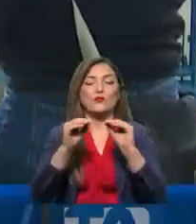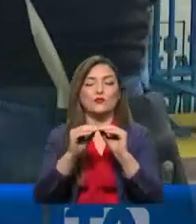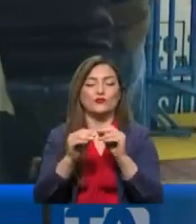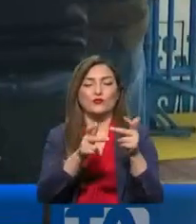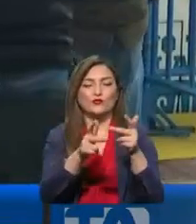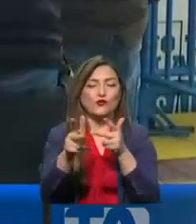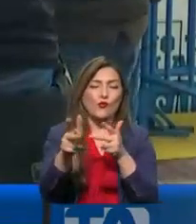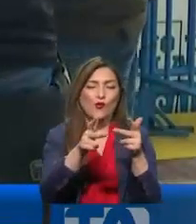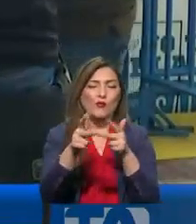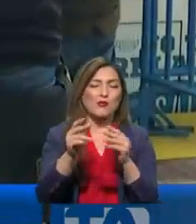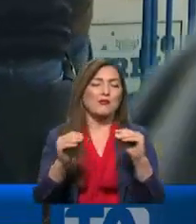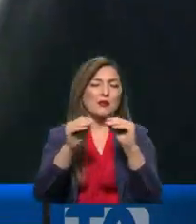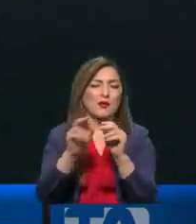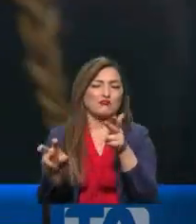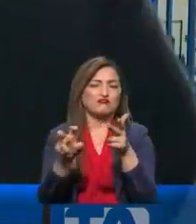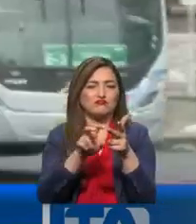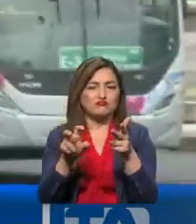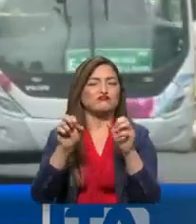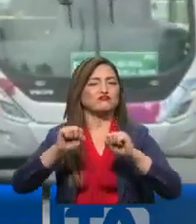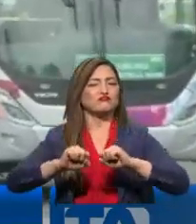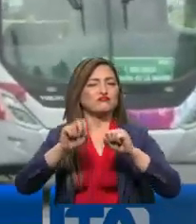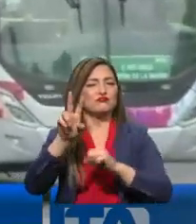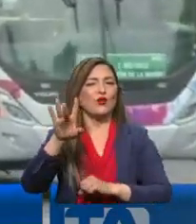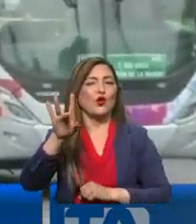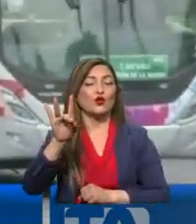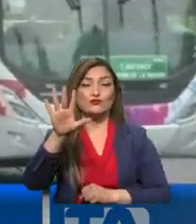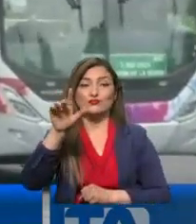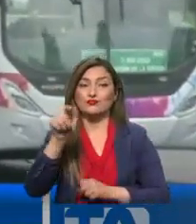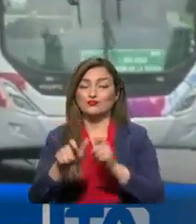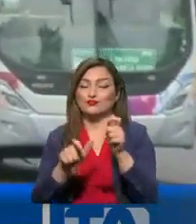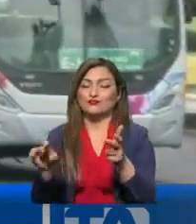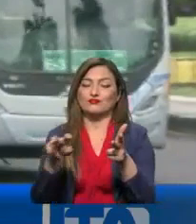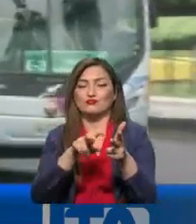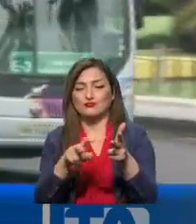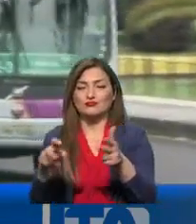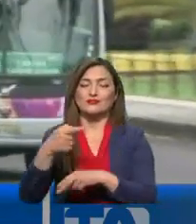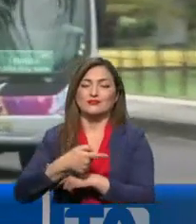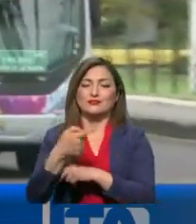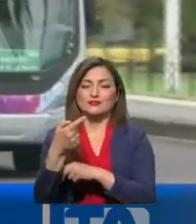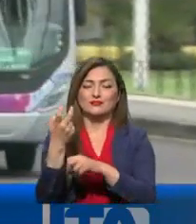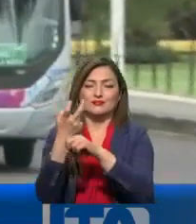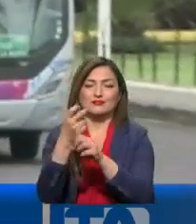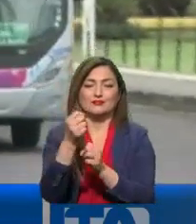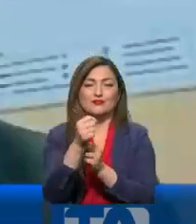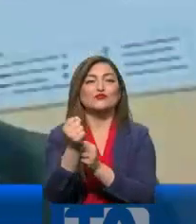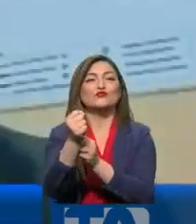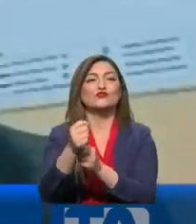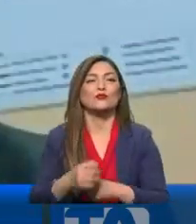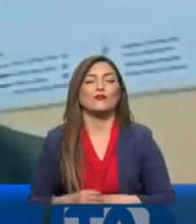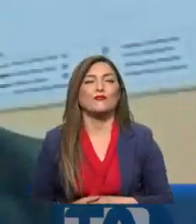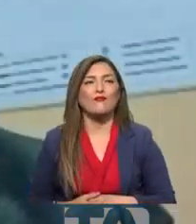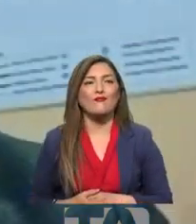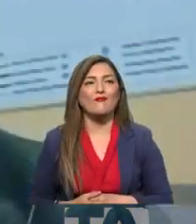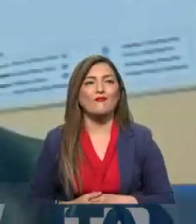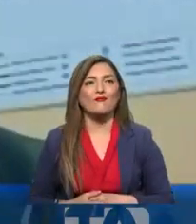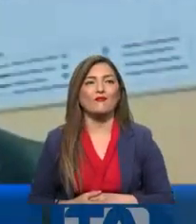buses que salen a diario para abastecer la demanda ya que 285 mil pasajeros se movilizan en trolebús ecovía hemos puesto más buses